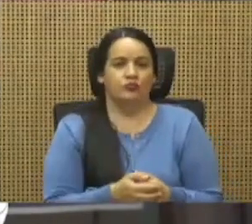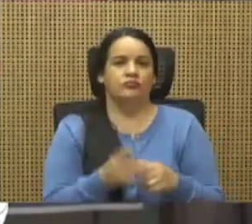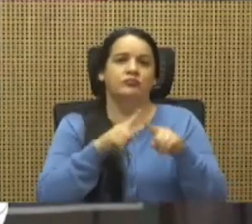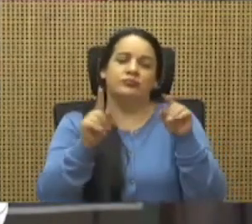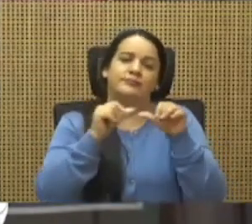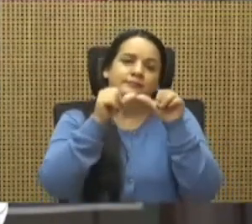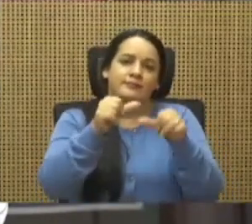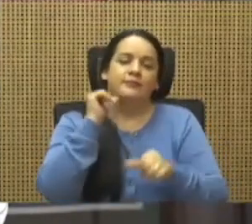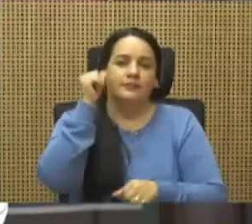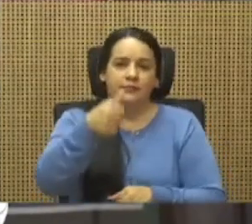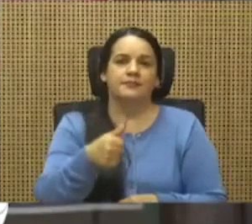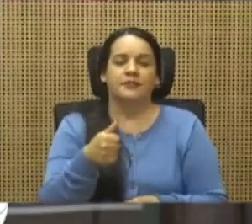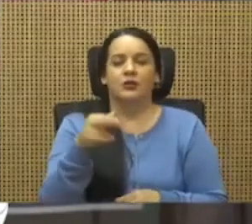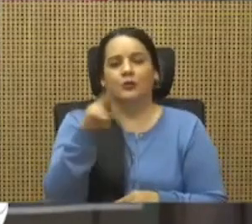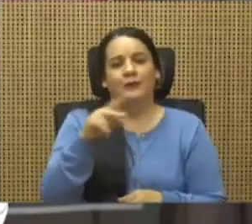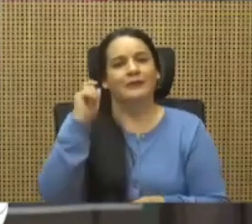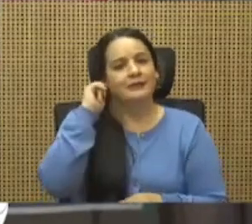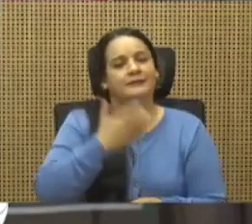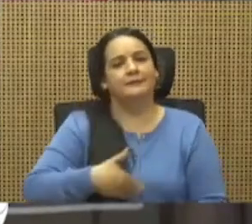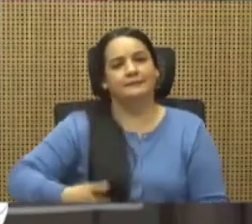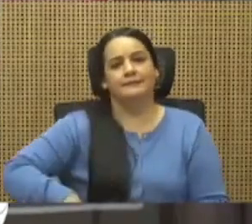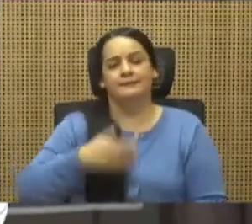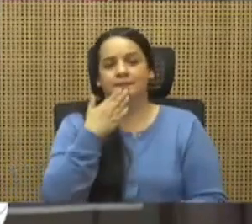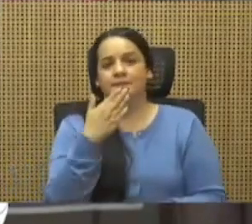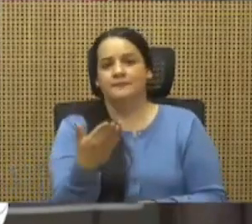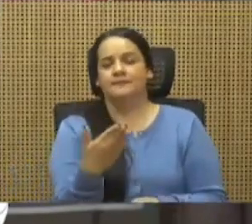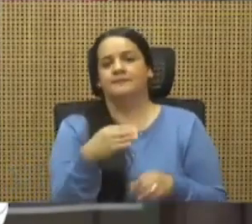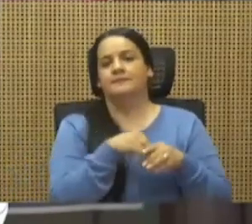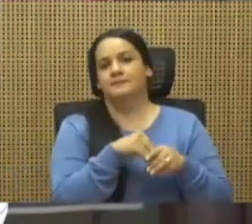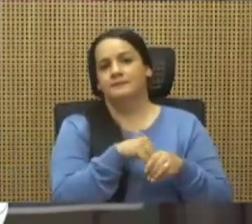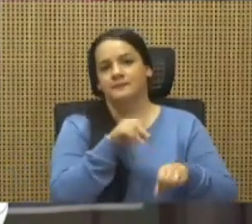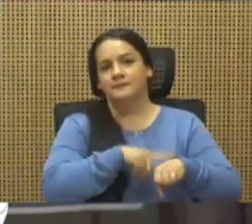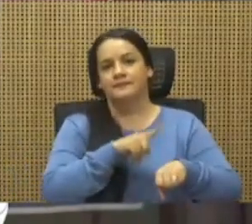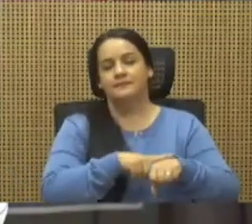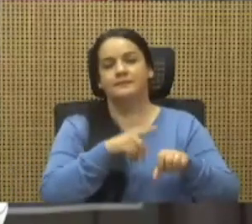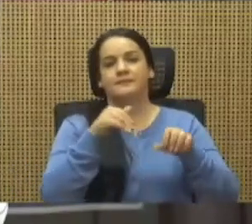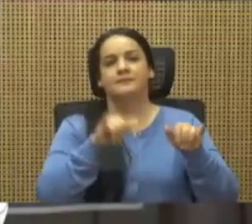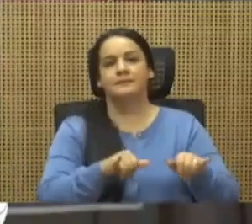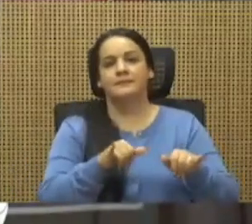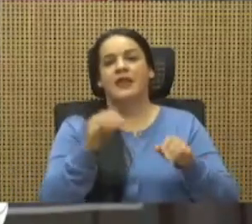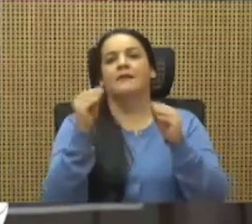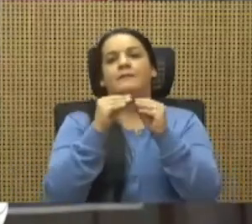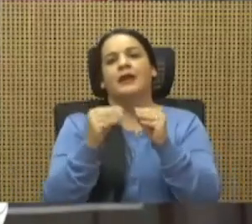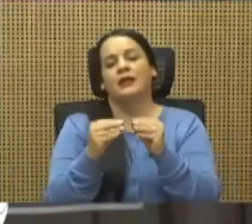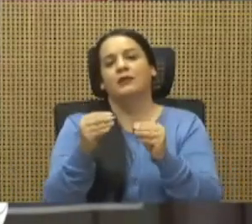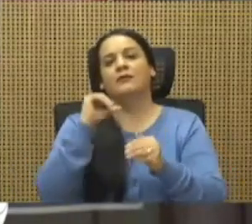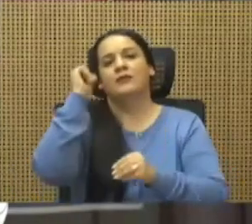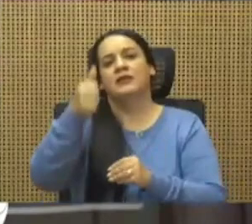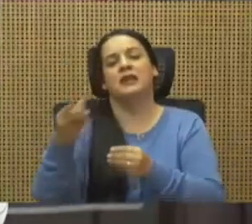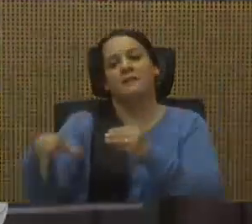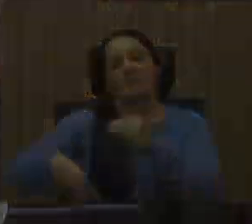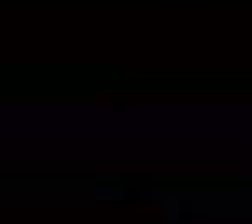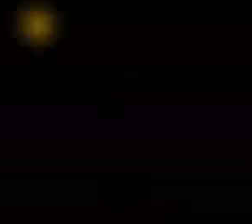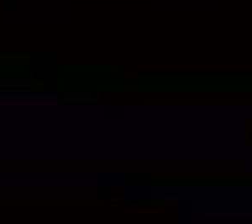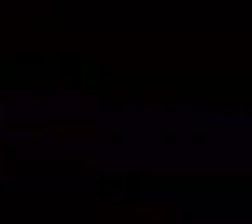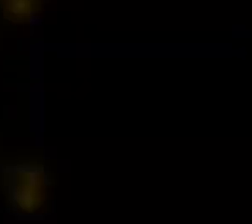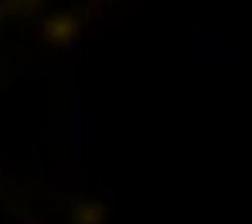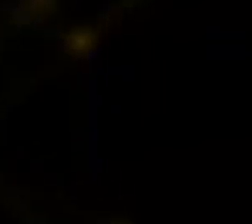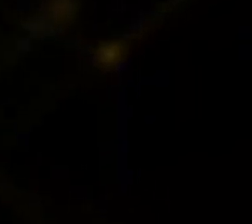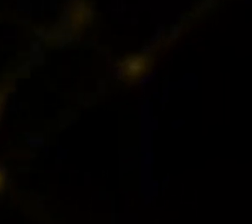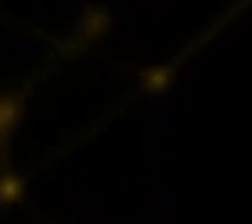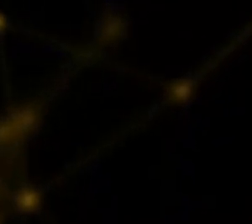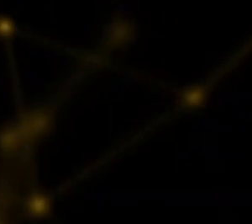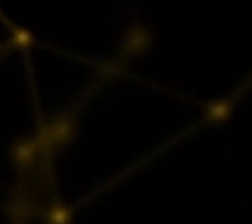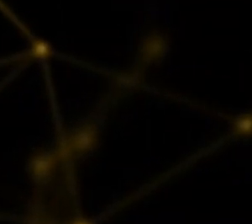continuaré mañana, compañera presidente. Muchas gracias, me reservo el tiempo entonces que me queda, más lo que me quieran regalar el día de mañana. Muchas gracias.